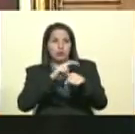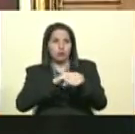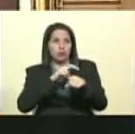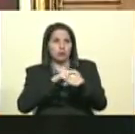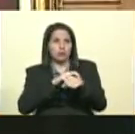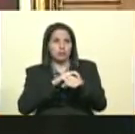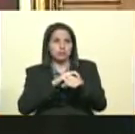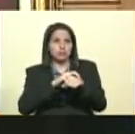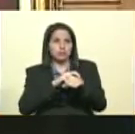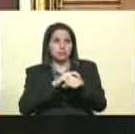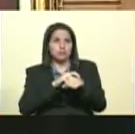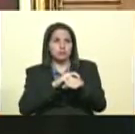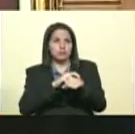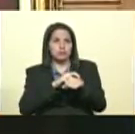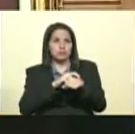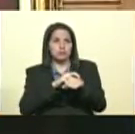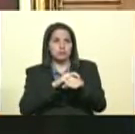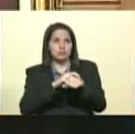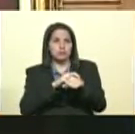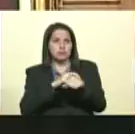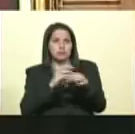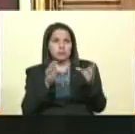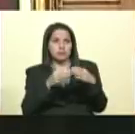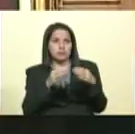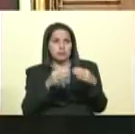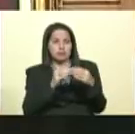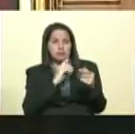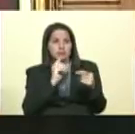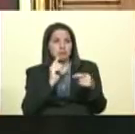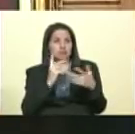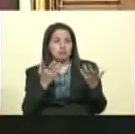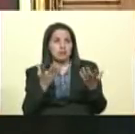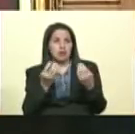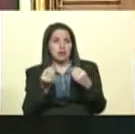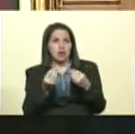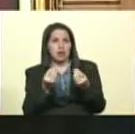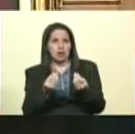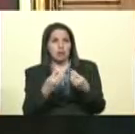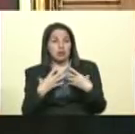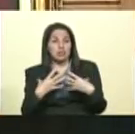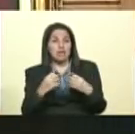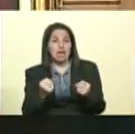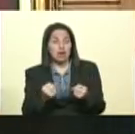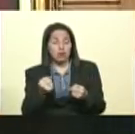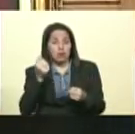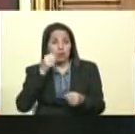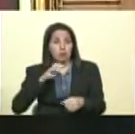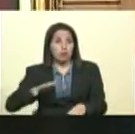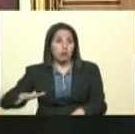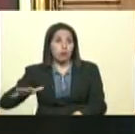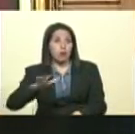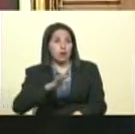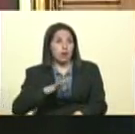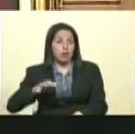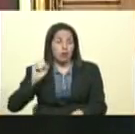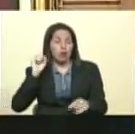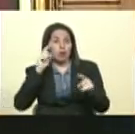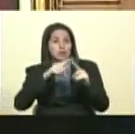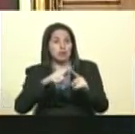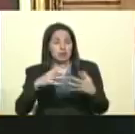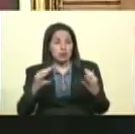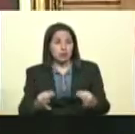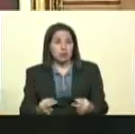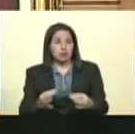el sindicalólogo. ¿Cuál es el objetivo? La salud del pueblo, tengamos claro el objetivo.